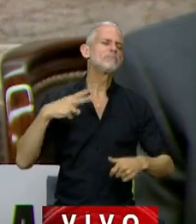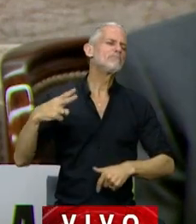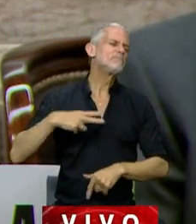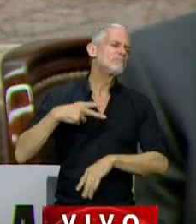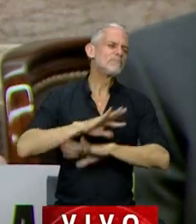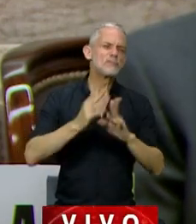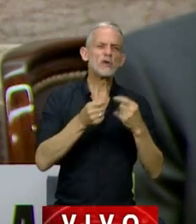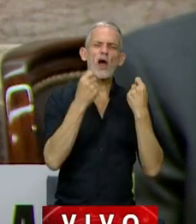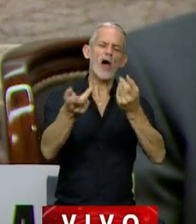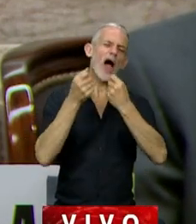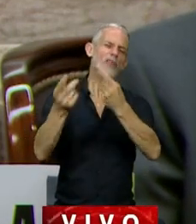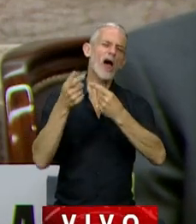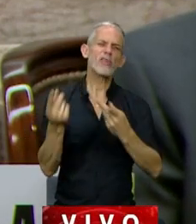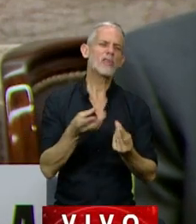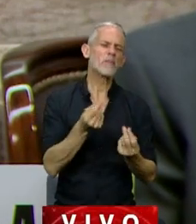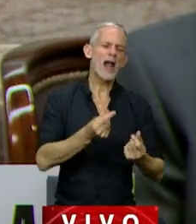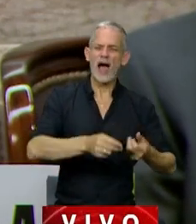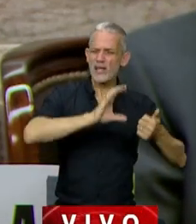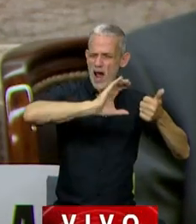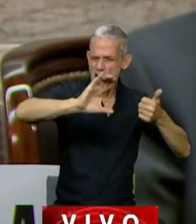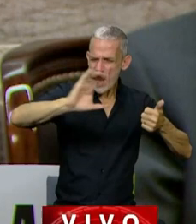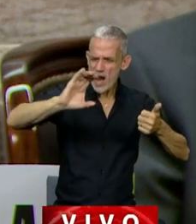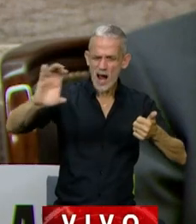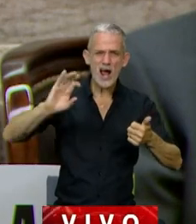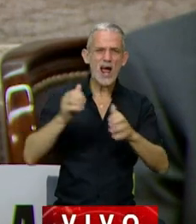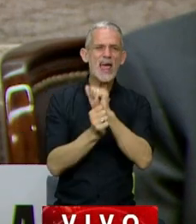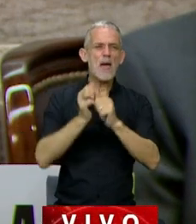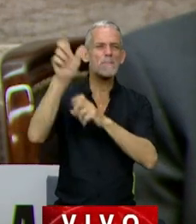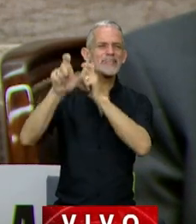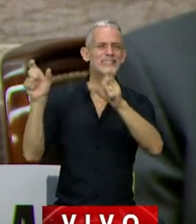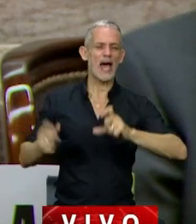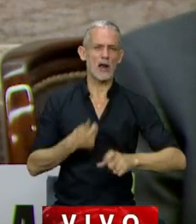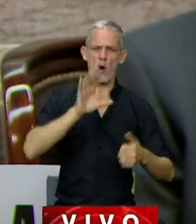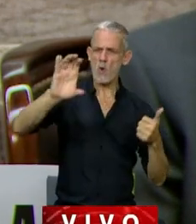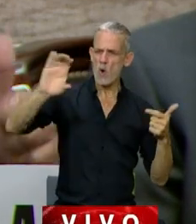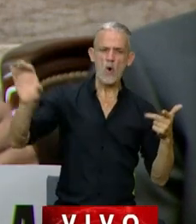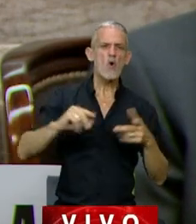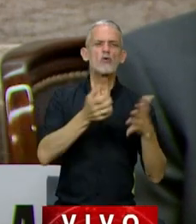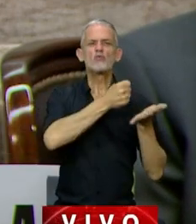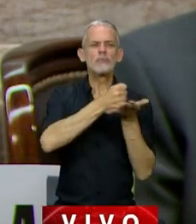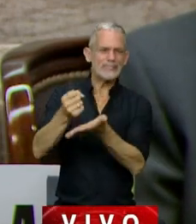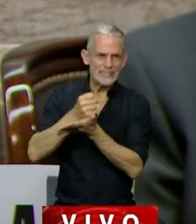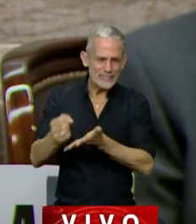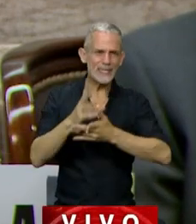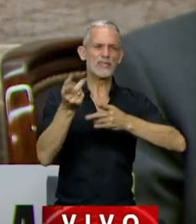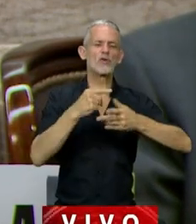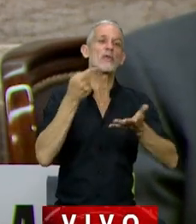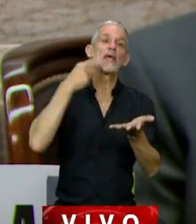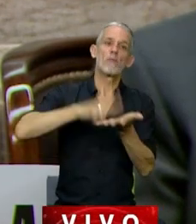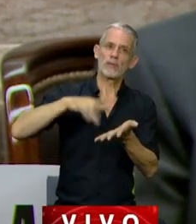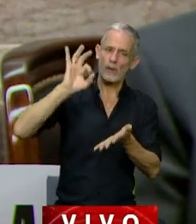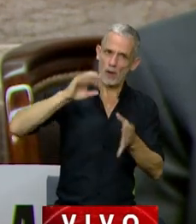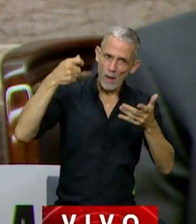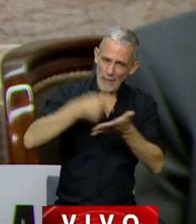multimillonarios beneficios que el Estado le va a dar a empresarios en materia de subsidios, exención